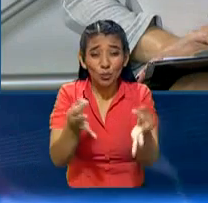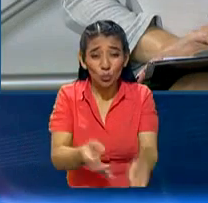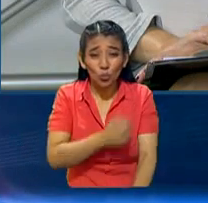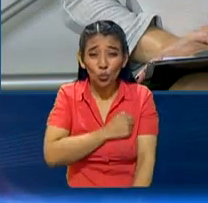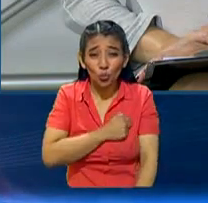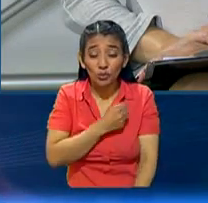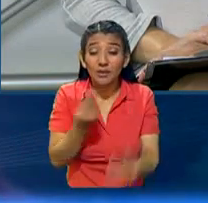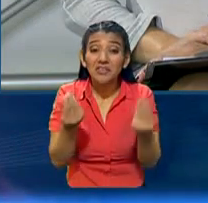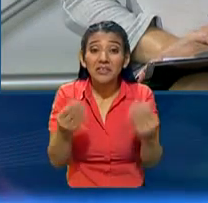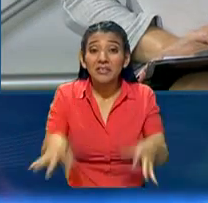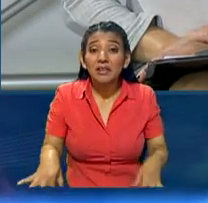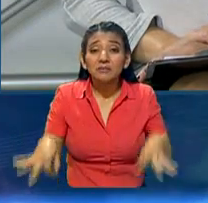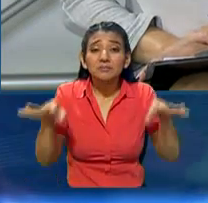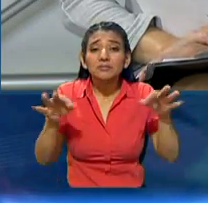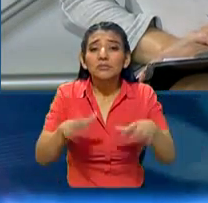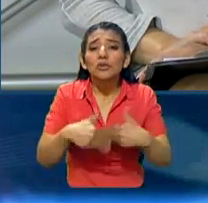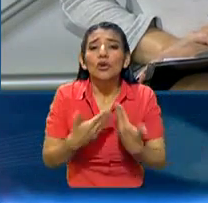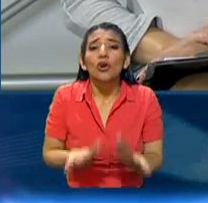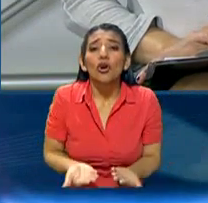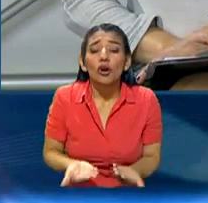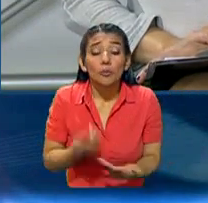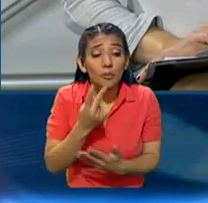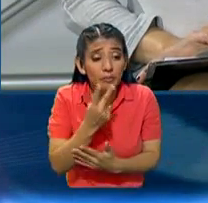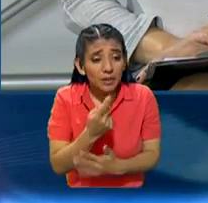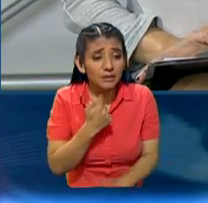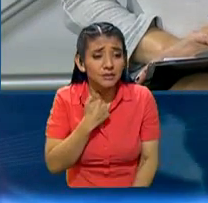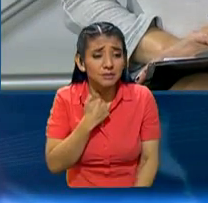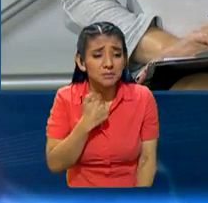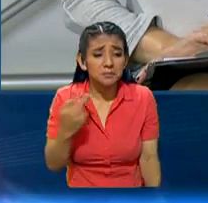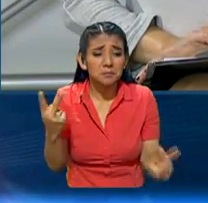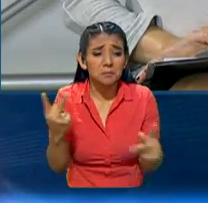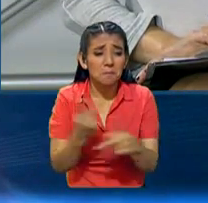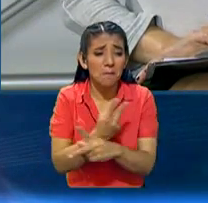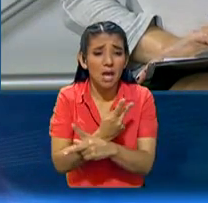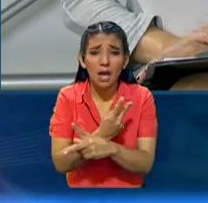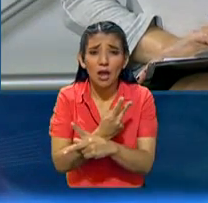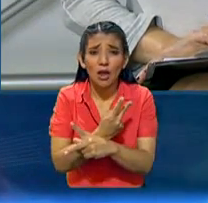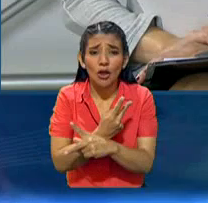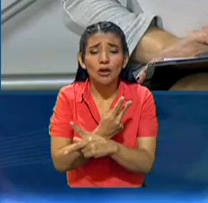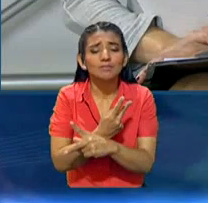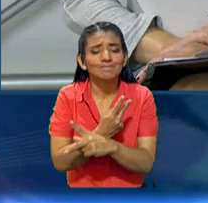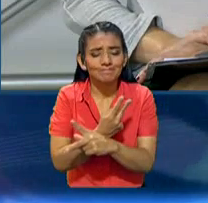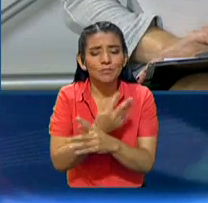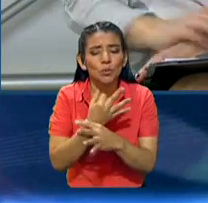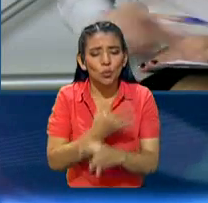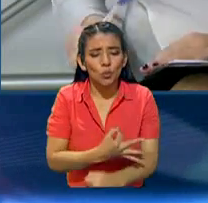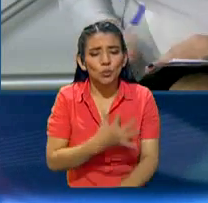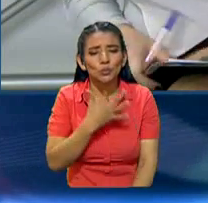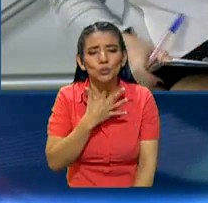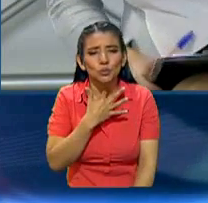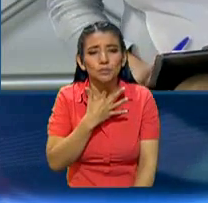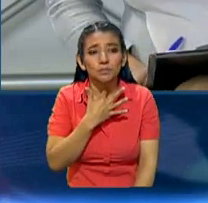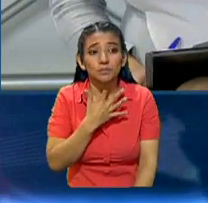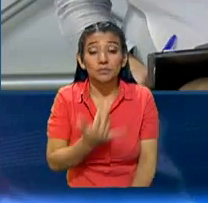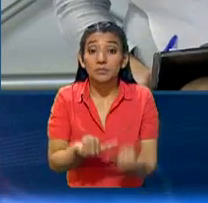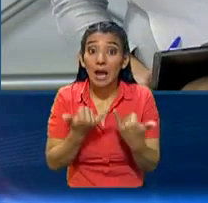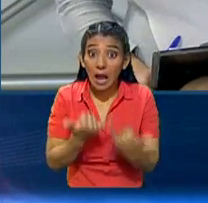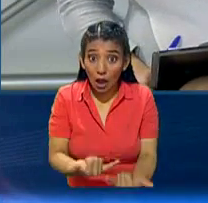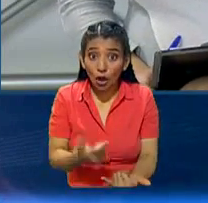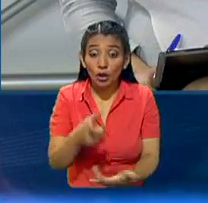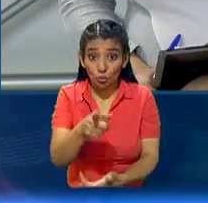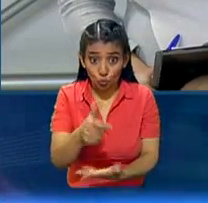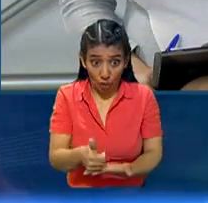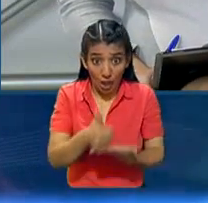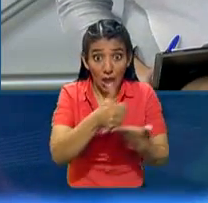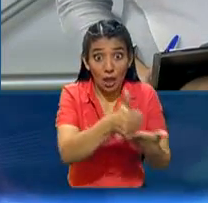hay el dinerito necesario, uno ve que las cosas se profundizan y llega el oscurantismo. Siempre veremos que hoy por ti, mañana por mí,